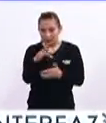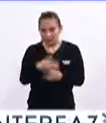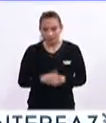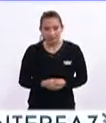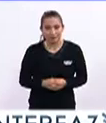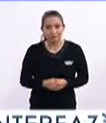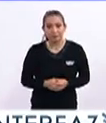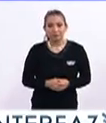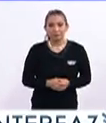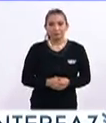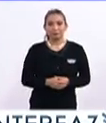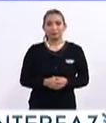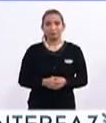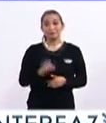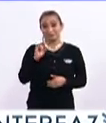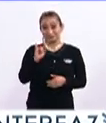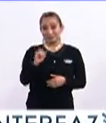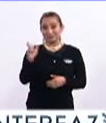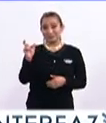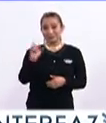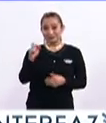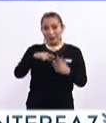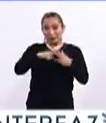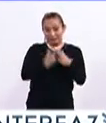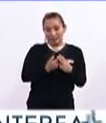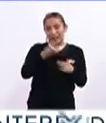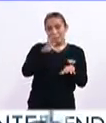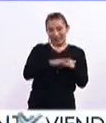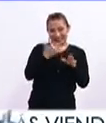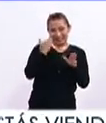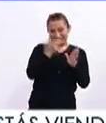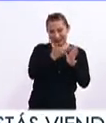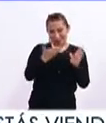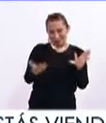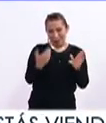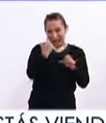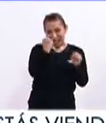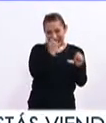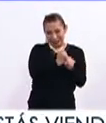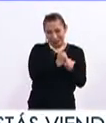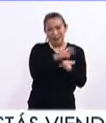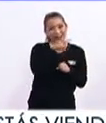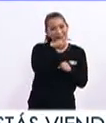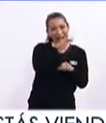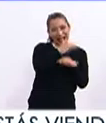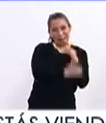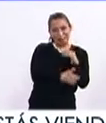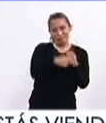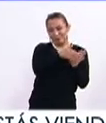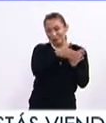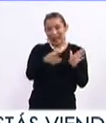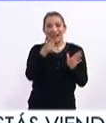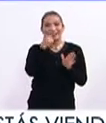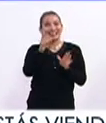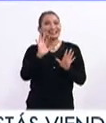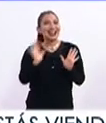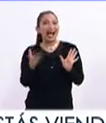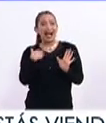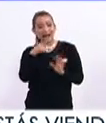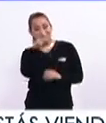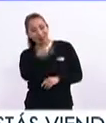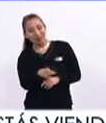Bienvenido, gracias. Pues sí, cuando iniciamos, sobre todo en esta etapa del año, muchas veces decimos, tiene el